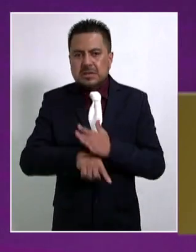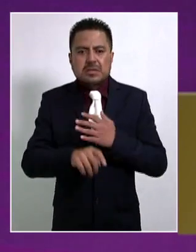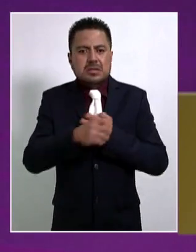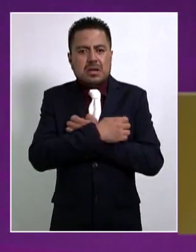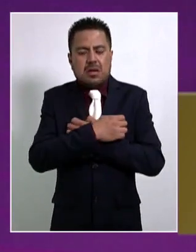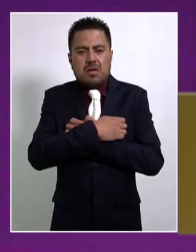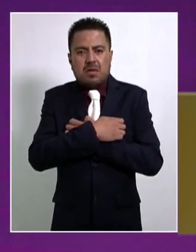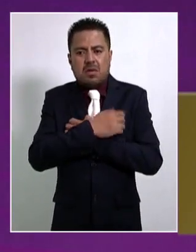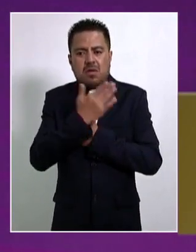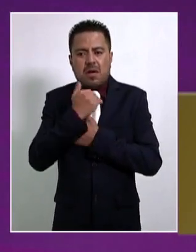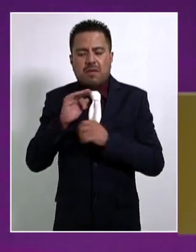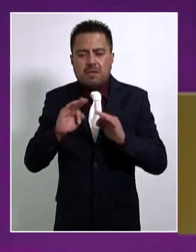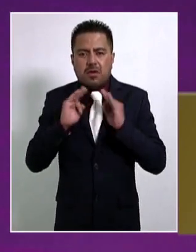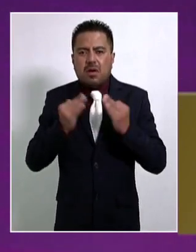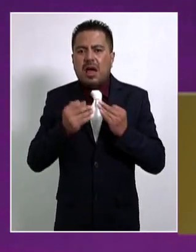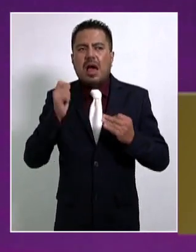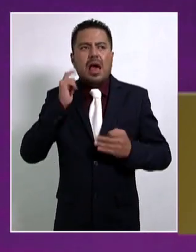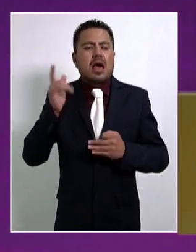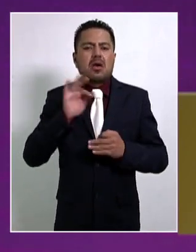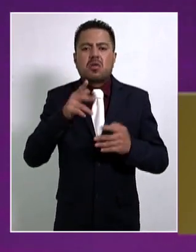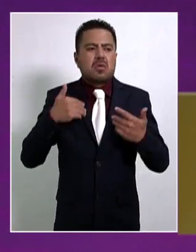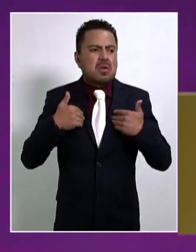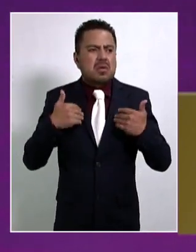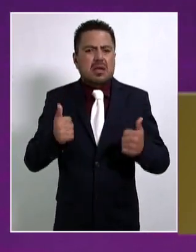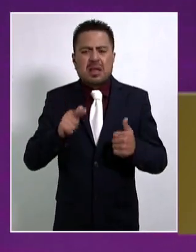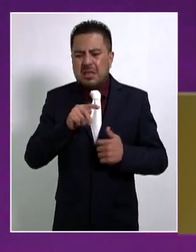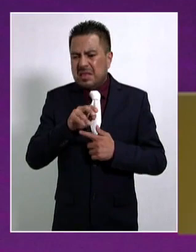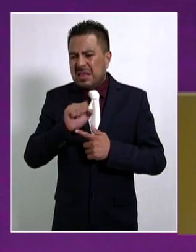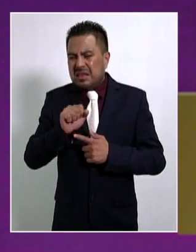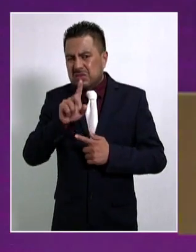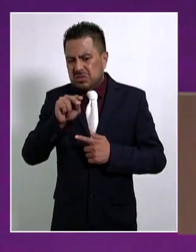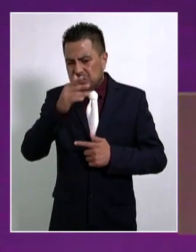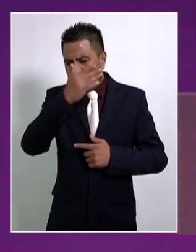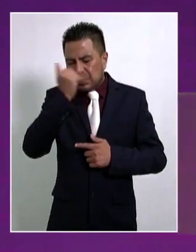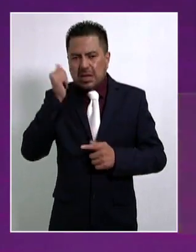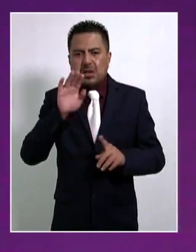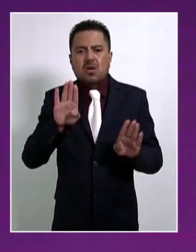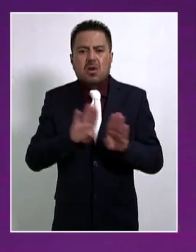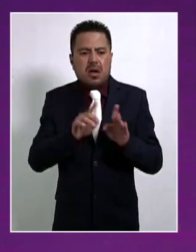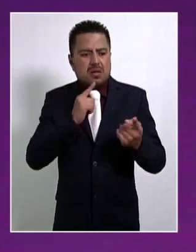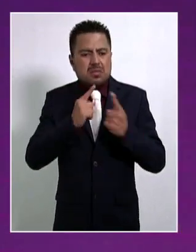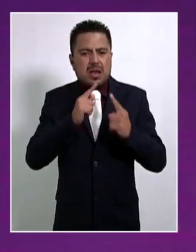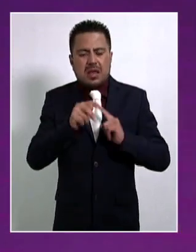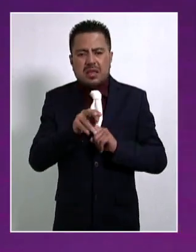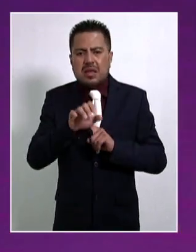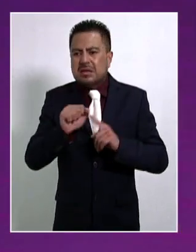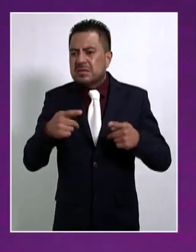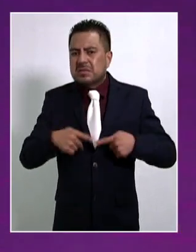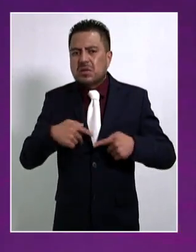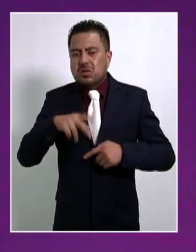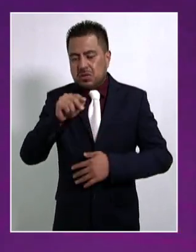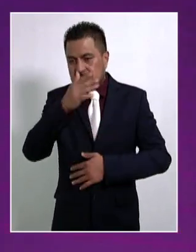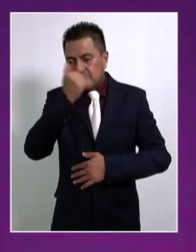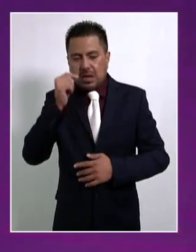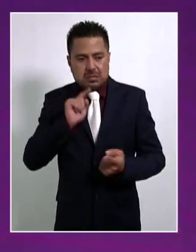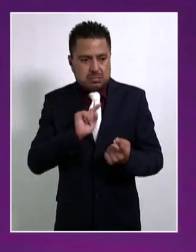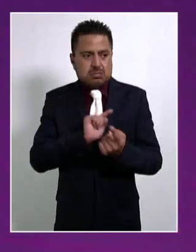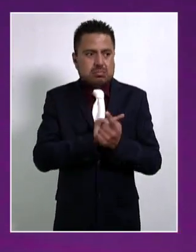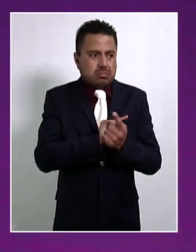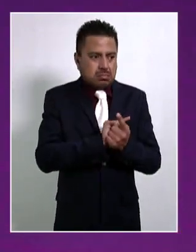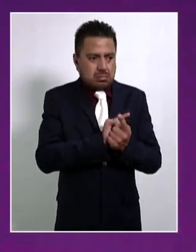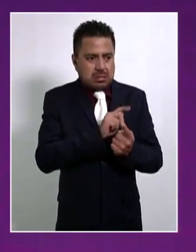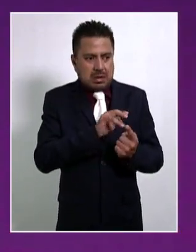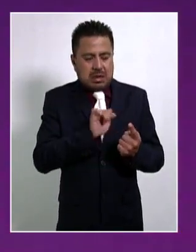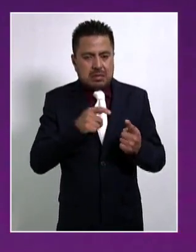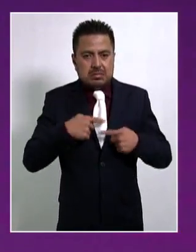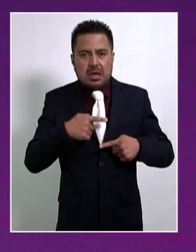no formal. Si algo no entiendes de una persona trans, si no sabes cómo tratar a una persona trans, si no sabes cómo dirigirte a una persona